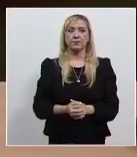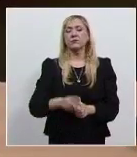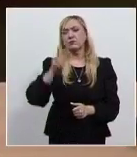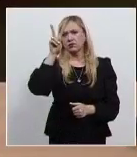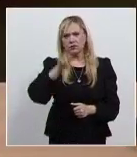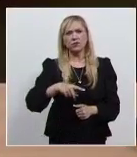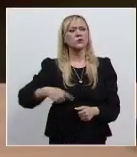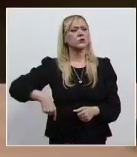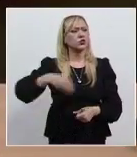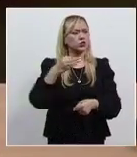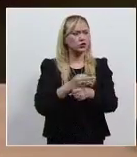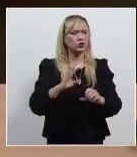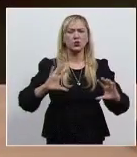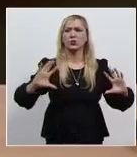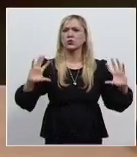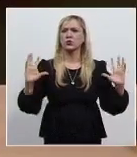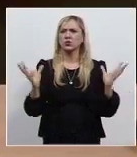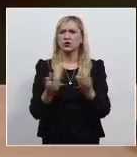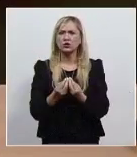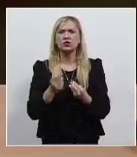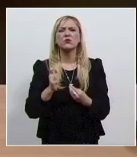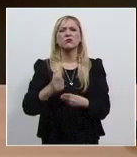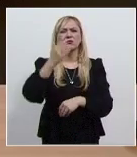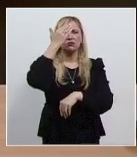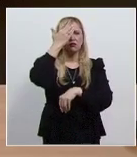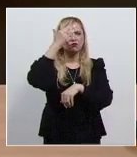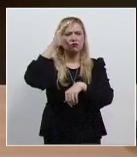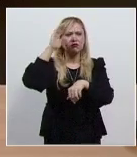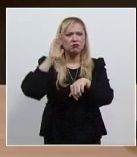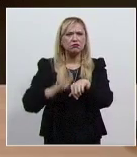Estamos reunidos para conmemorar